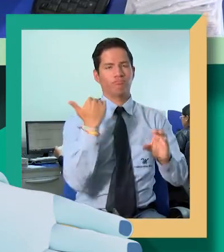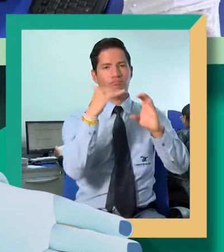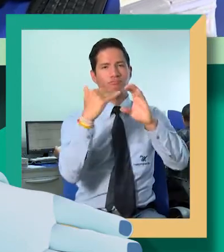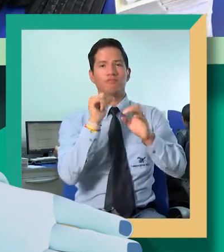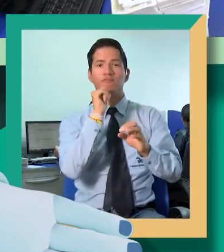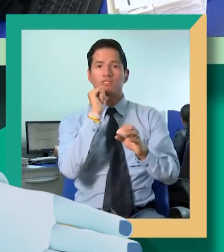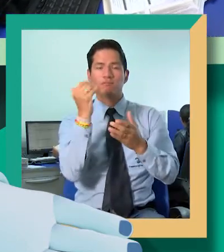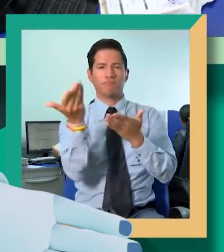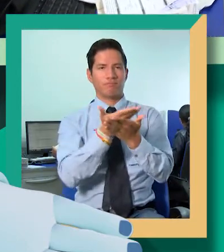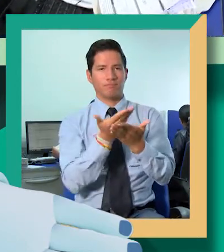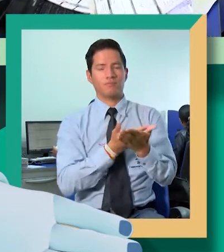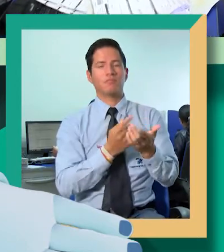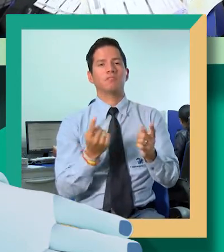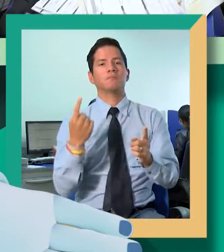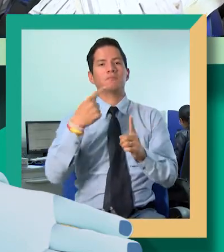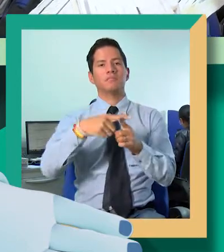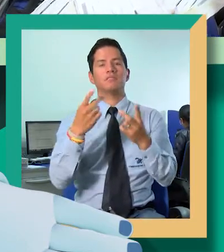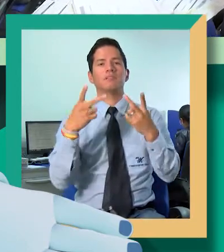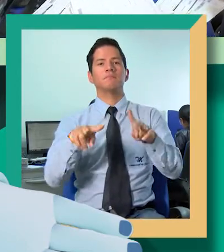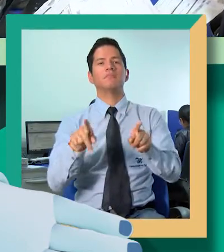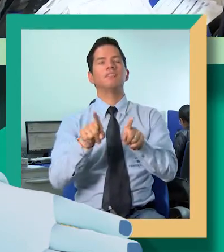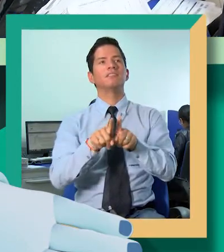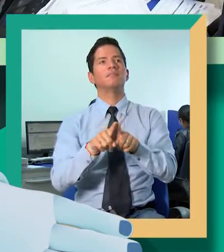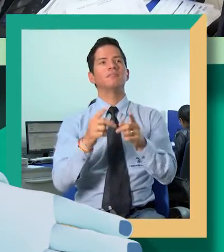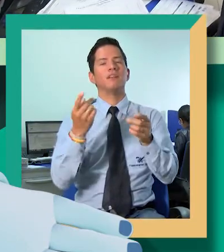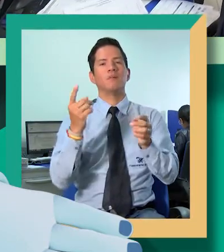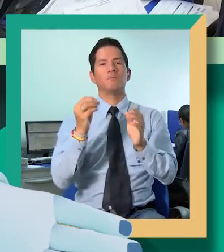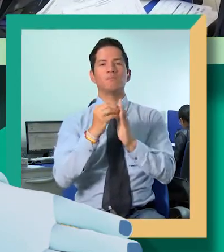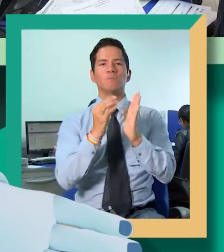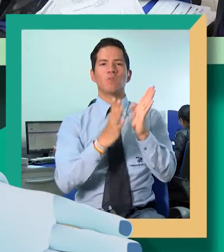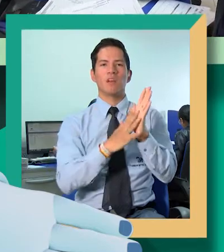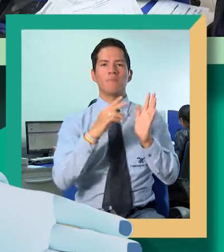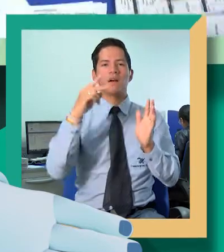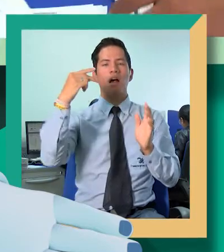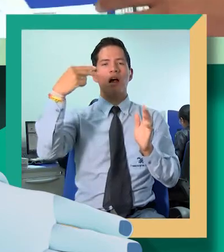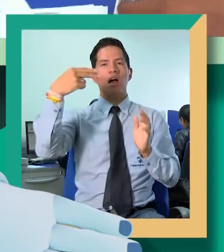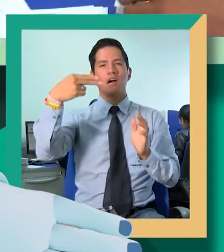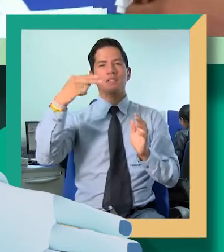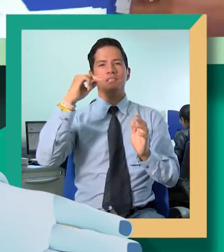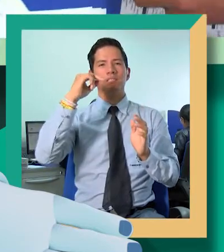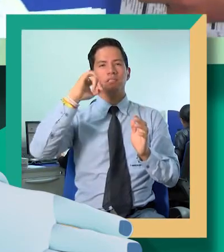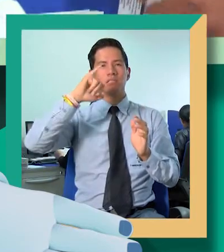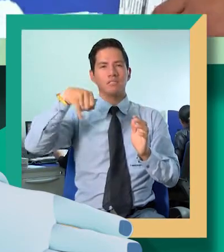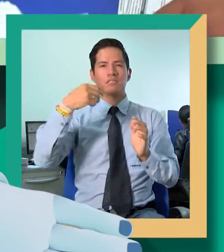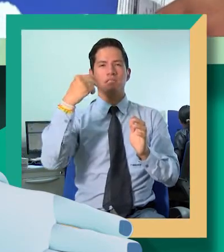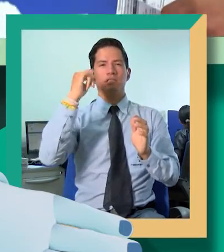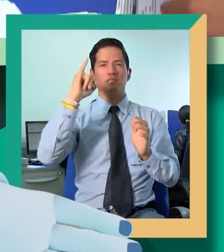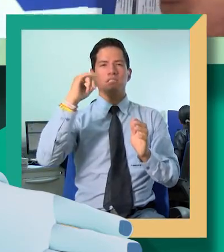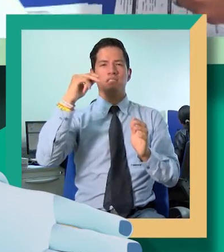y si encuentro alguna anomalía, pues aviso a mis superiores.